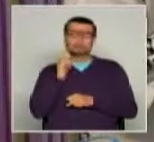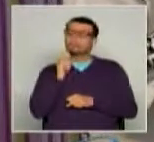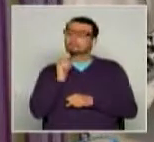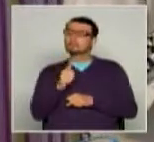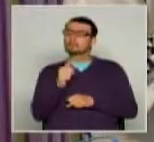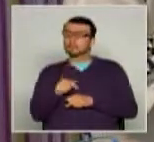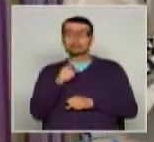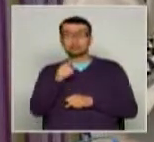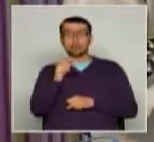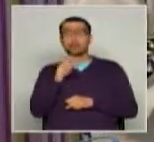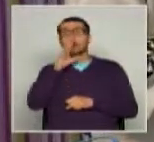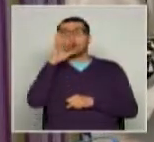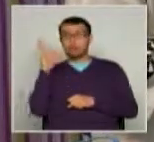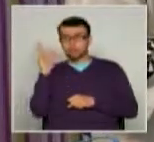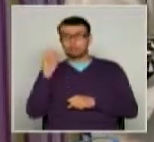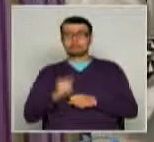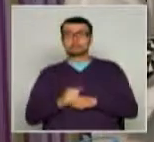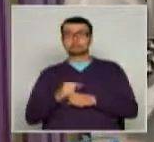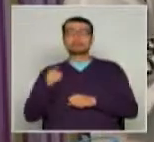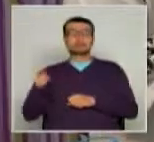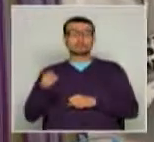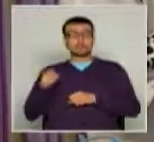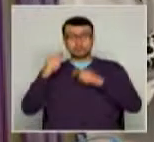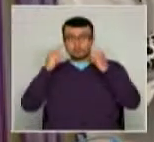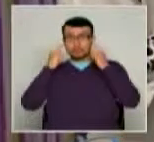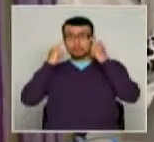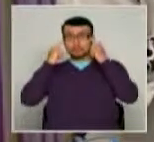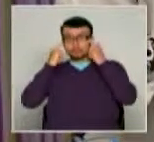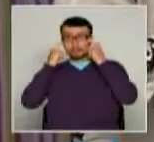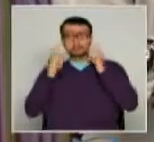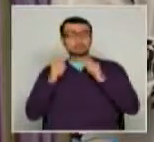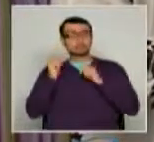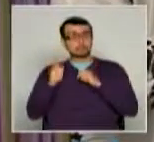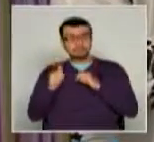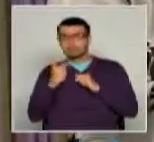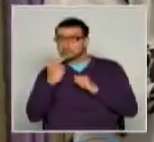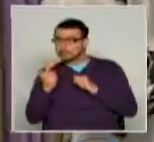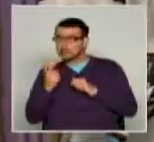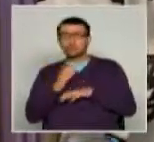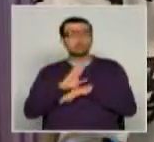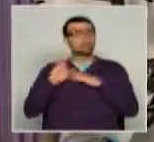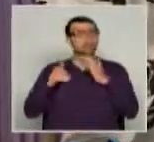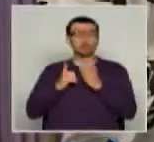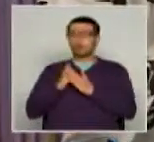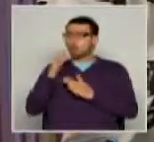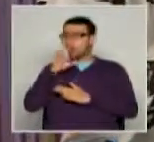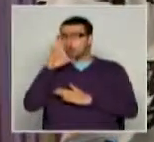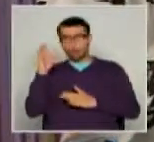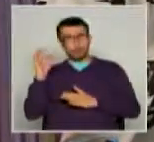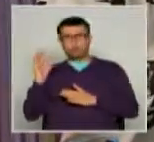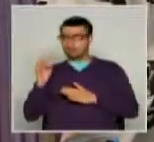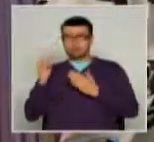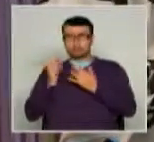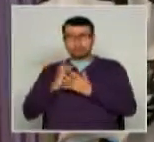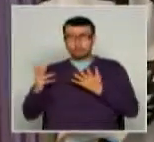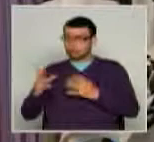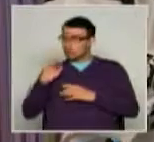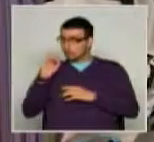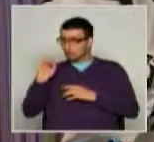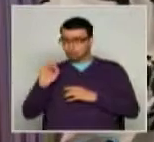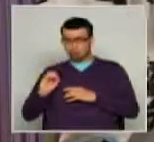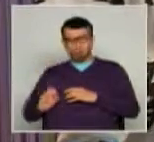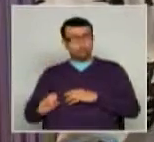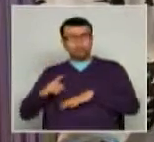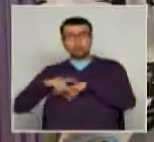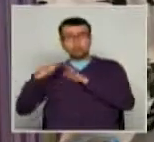paciente masculino. En la medicina tradicional china argumentamos de que todo el factor masculino que hay en nuestro cuerpo se